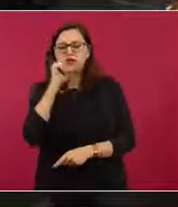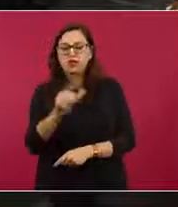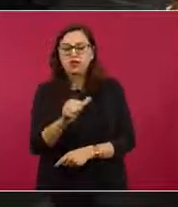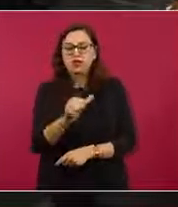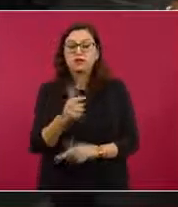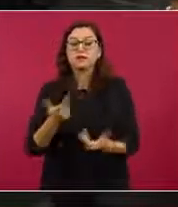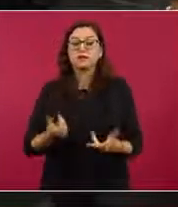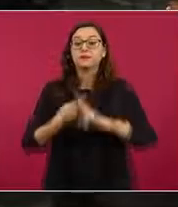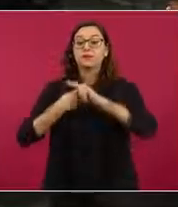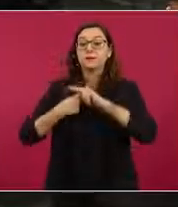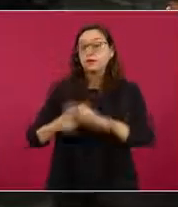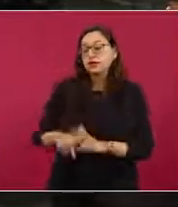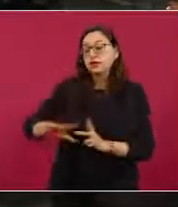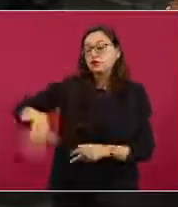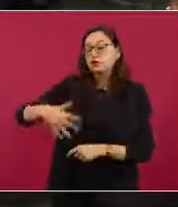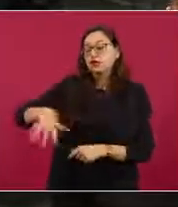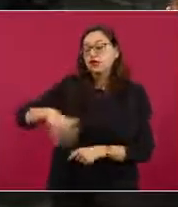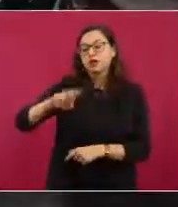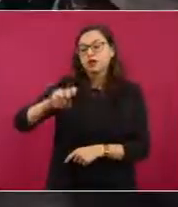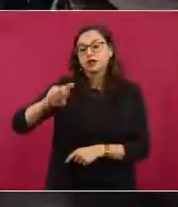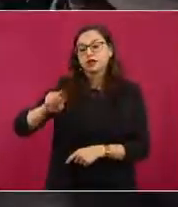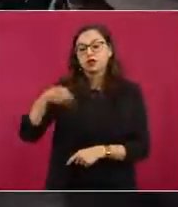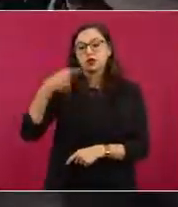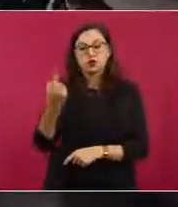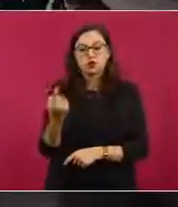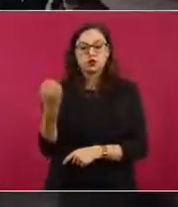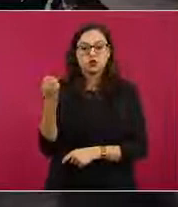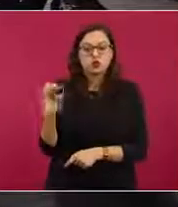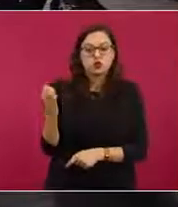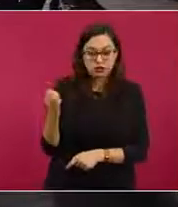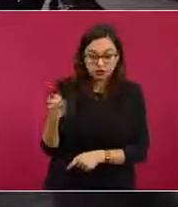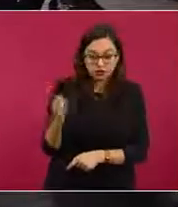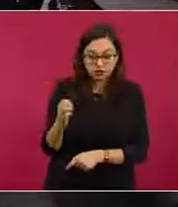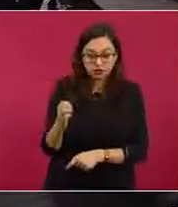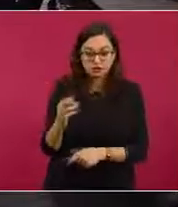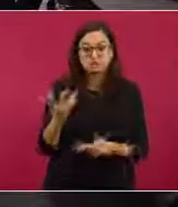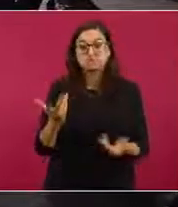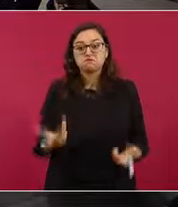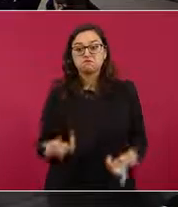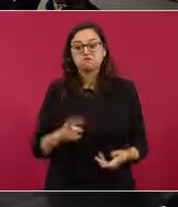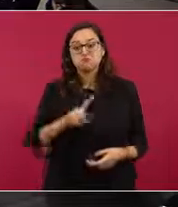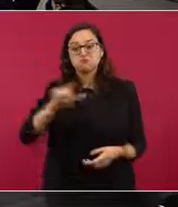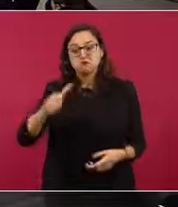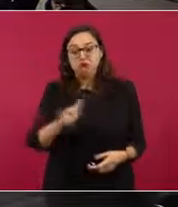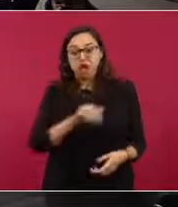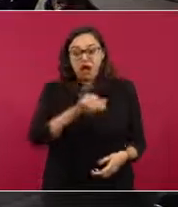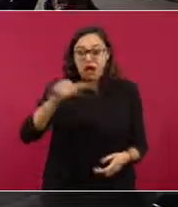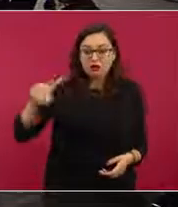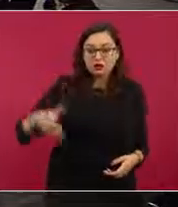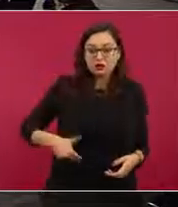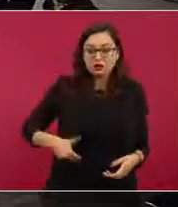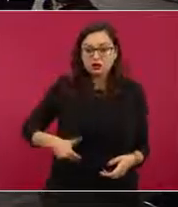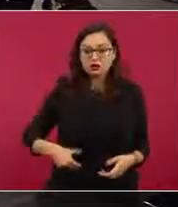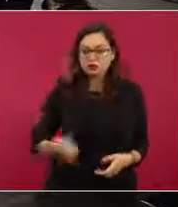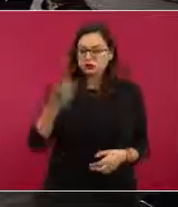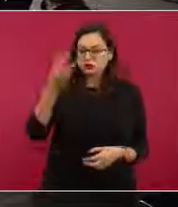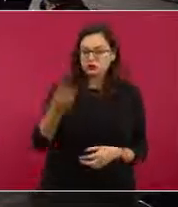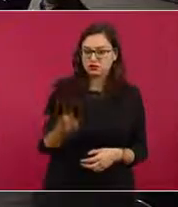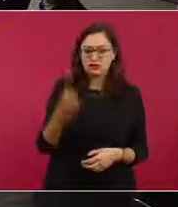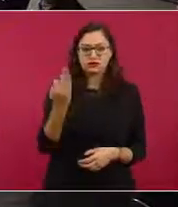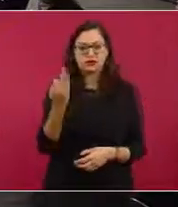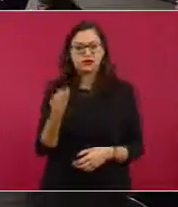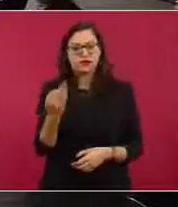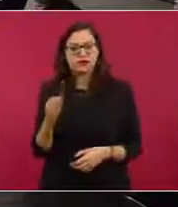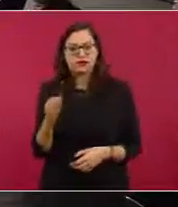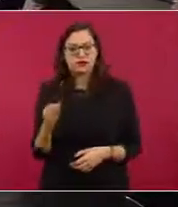se da el 31 de enero. El accidente donde supuestamente muere se da el 3 de febrero. Sin